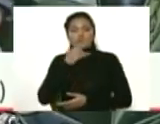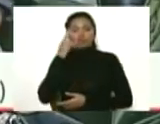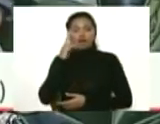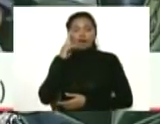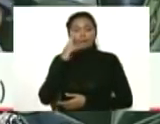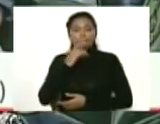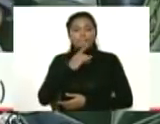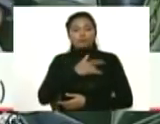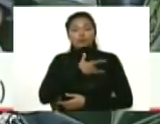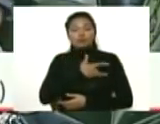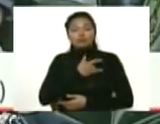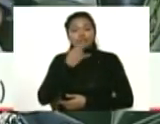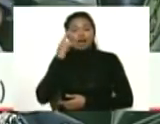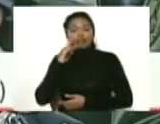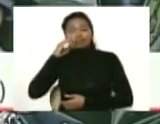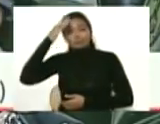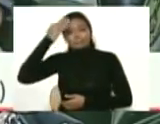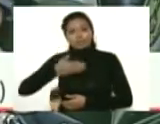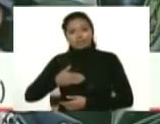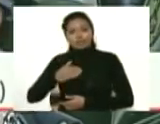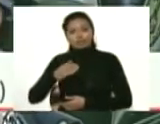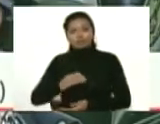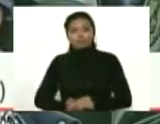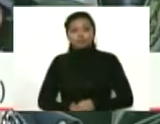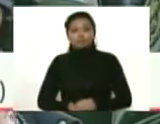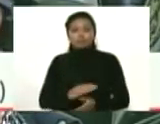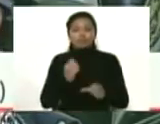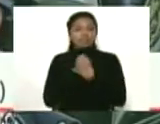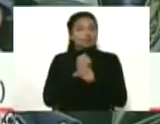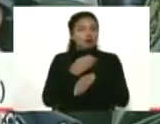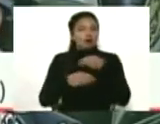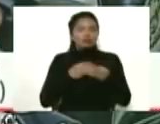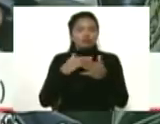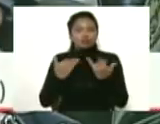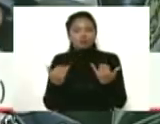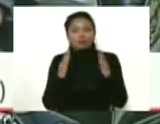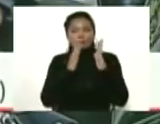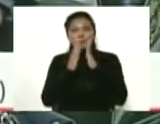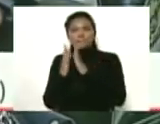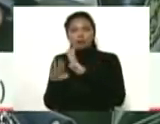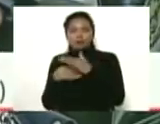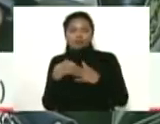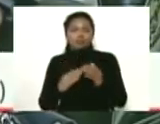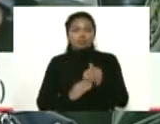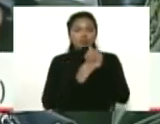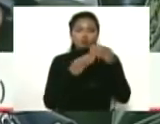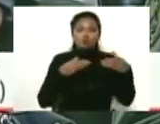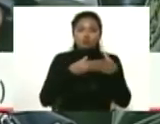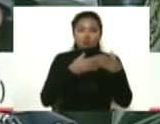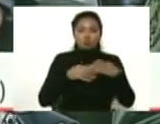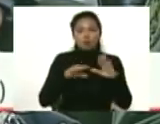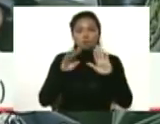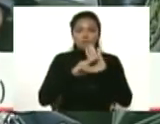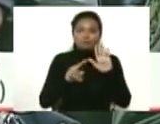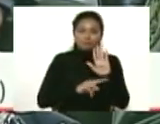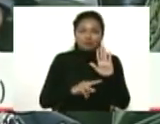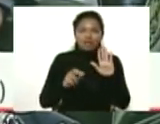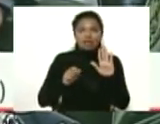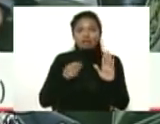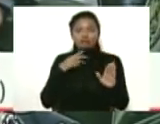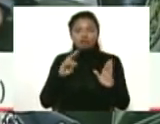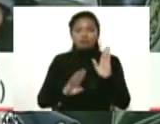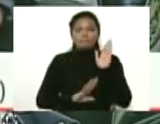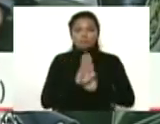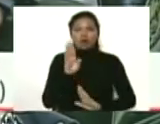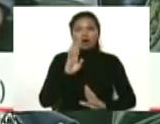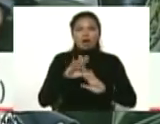Bolivariana y todo el trabajo que se está haciendo desde el Comando Estratégico Operacional con la Dirección Conjunta de Adiestramiento, hemos